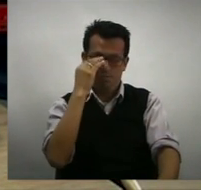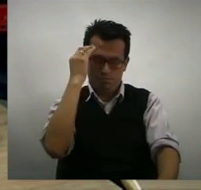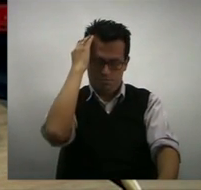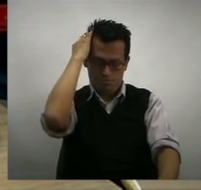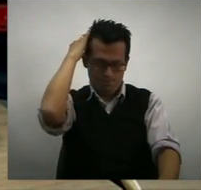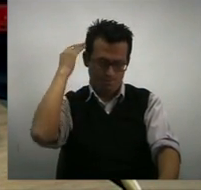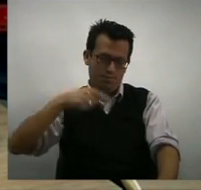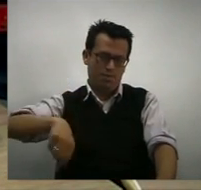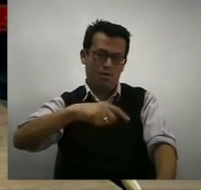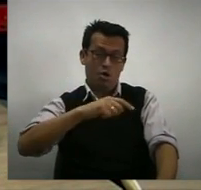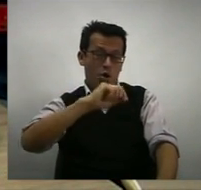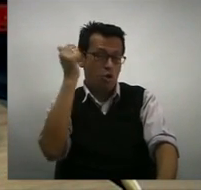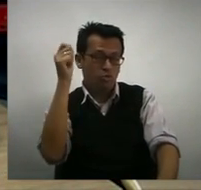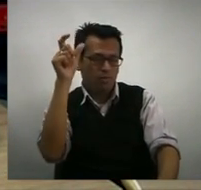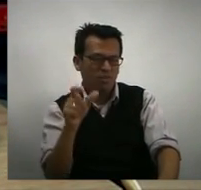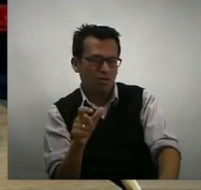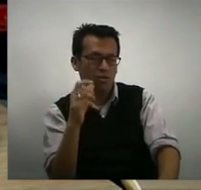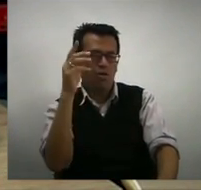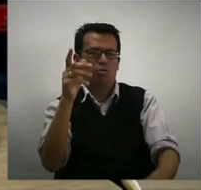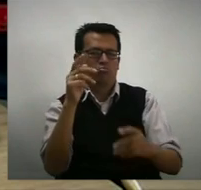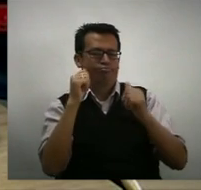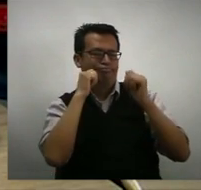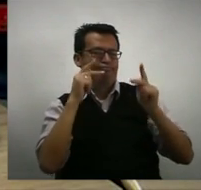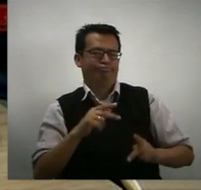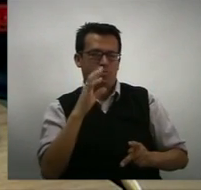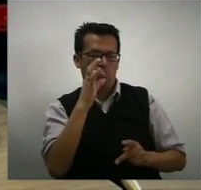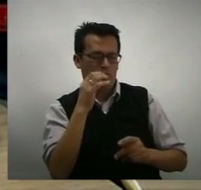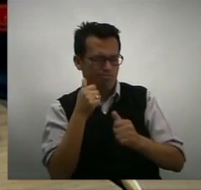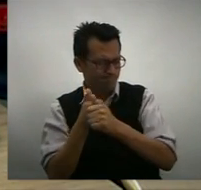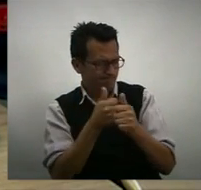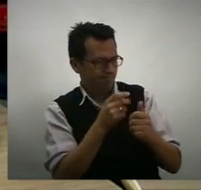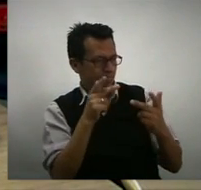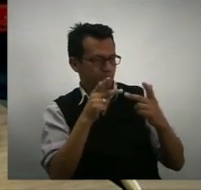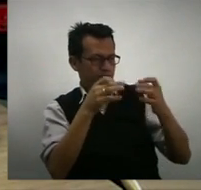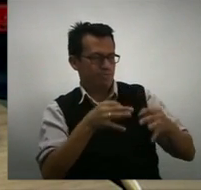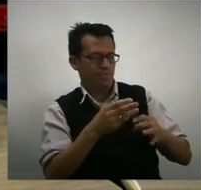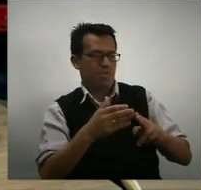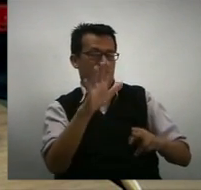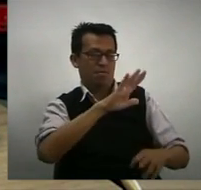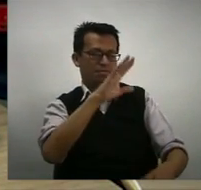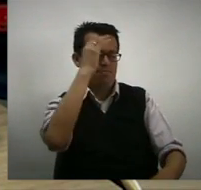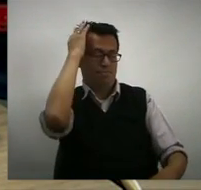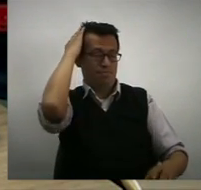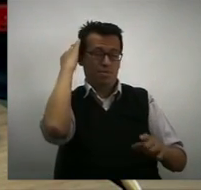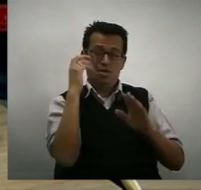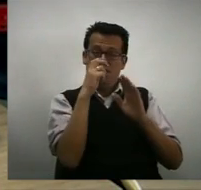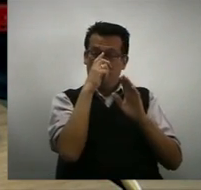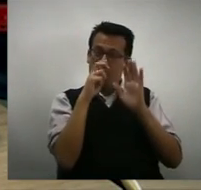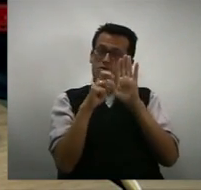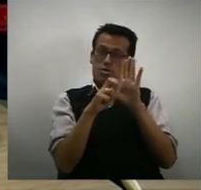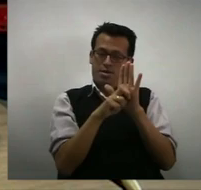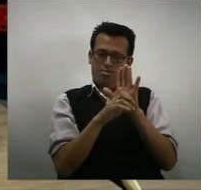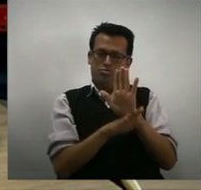mediación de la mirada, el otro se encarga del hombre a través de la consolidación de la imagen. La teoría del observatorio es,